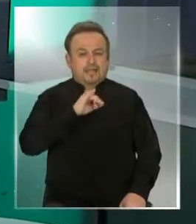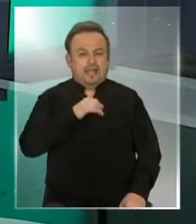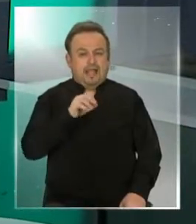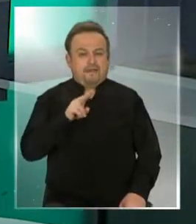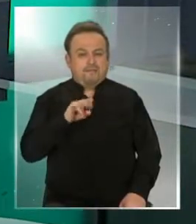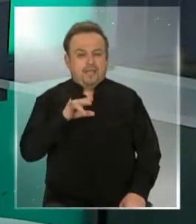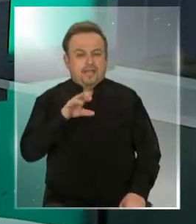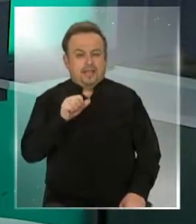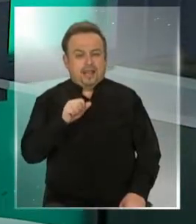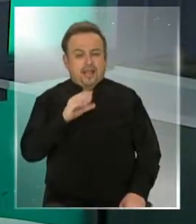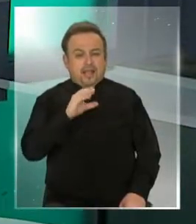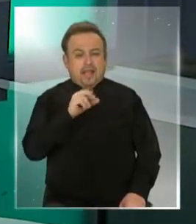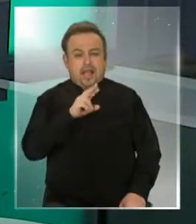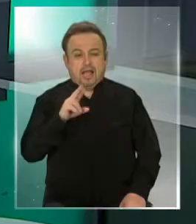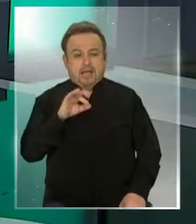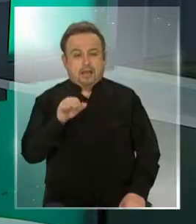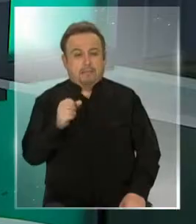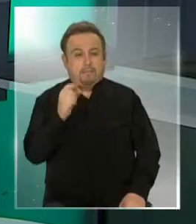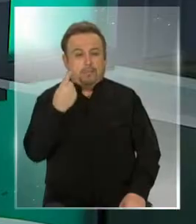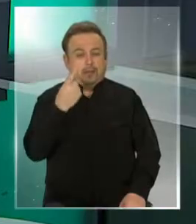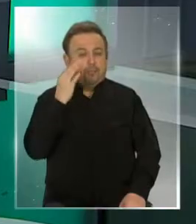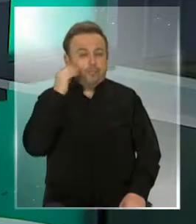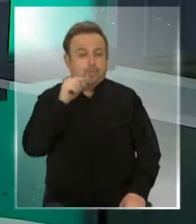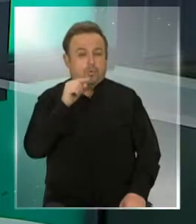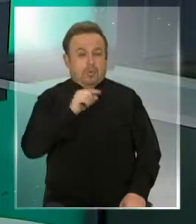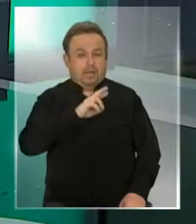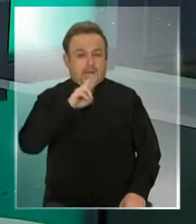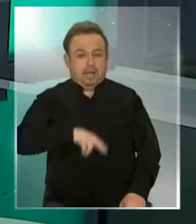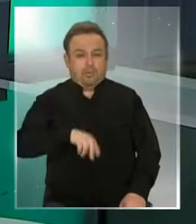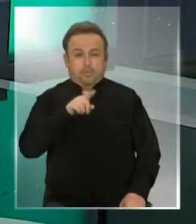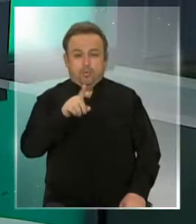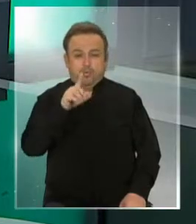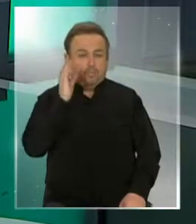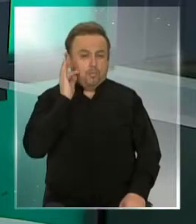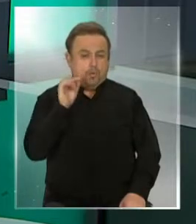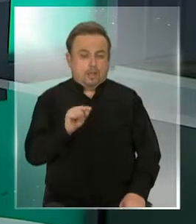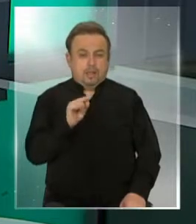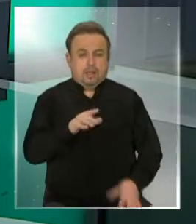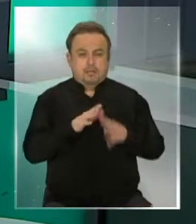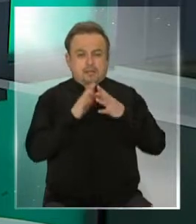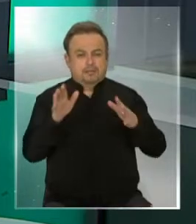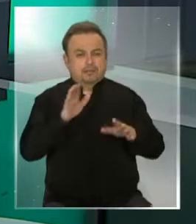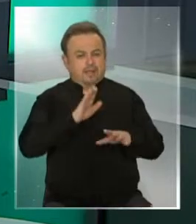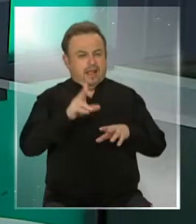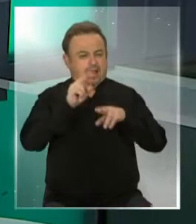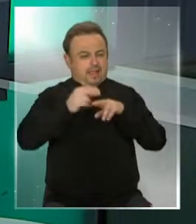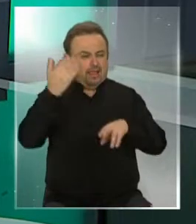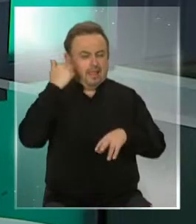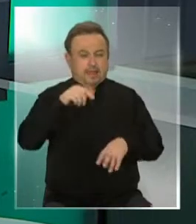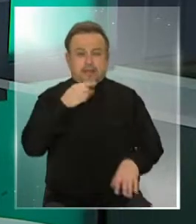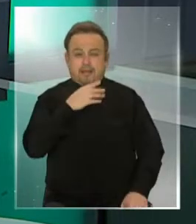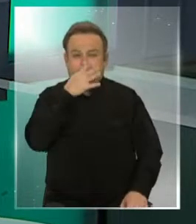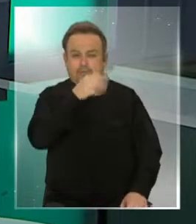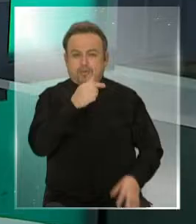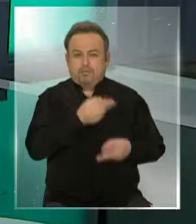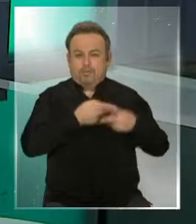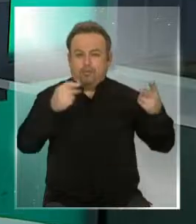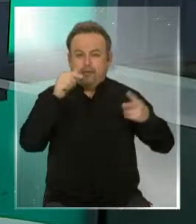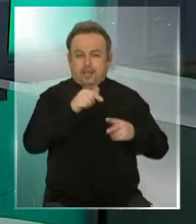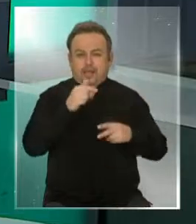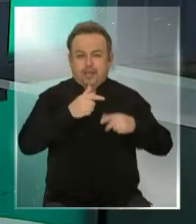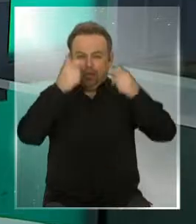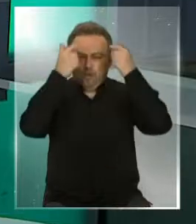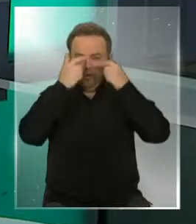Carrera, para muchos la primera feminista de la República, una mujer que rompió esquemas y que se burló incluso públicamente de la